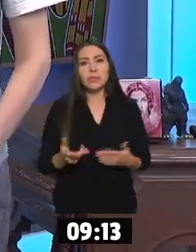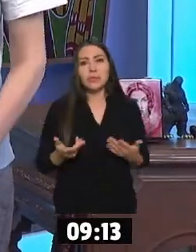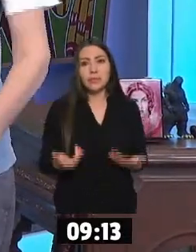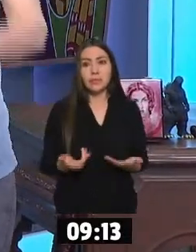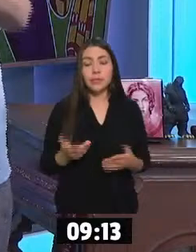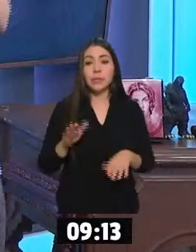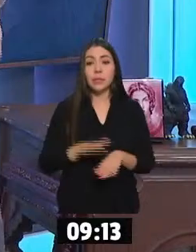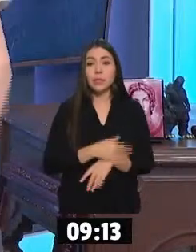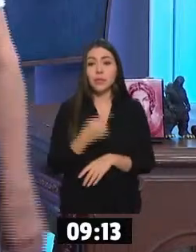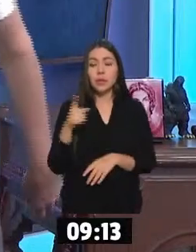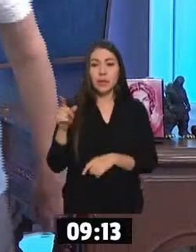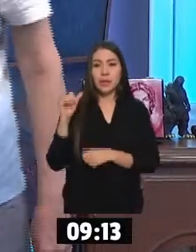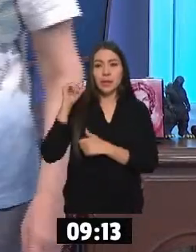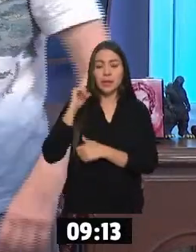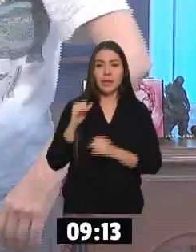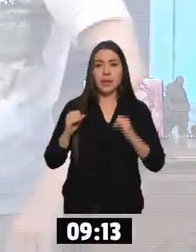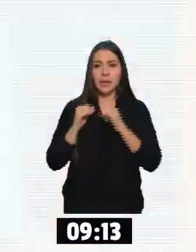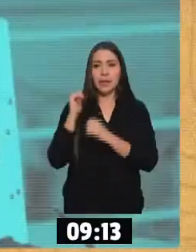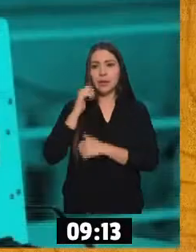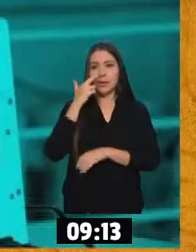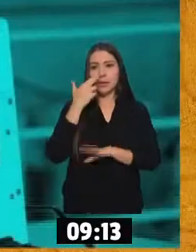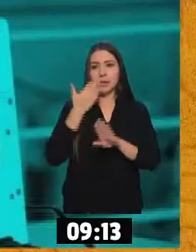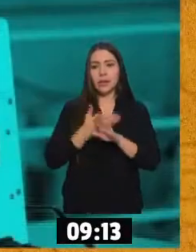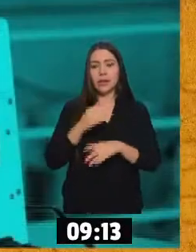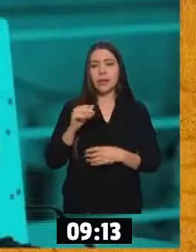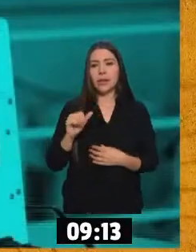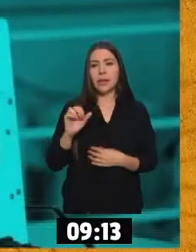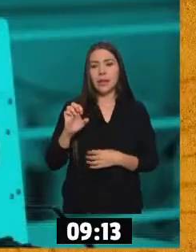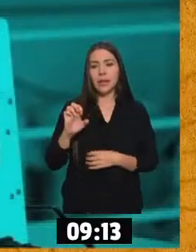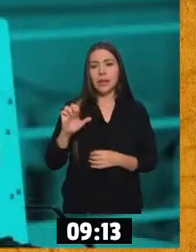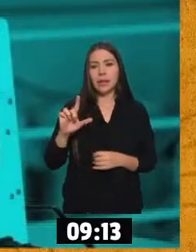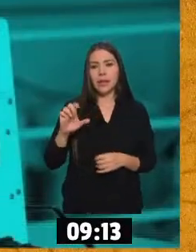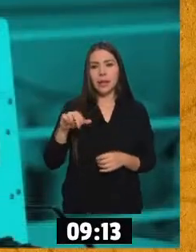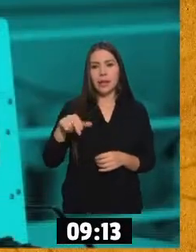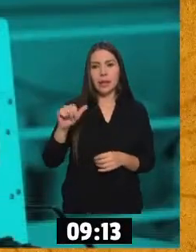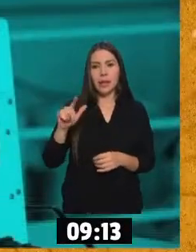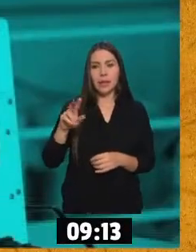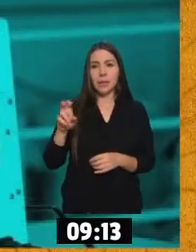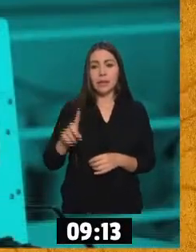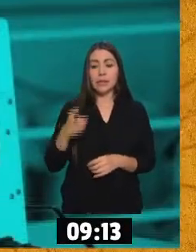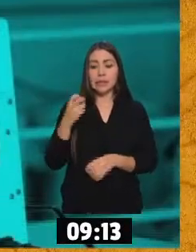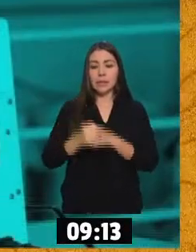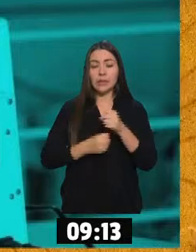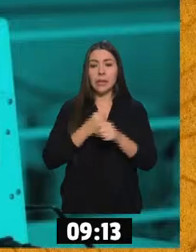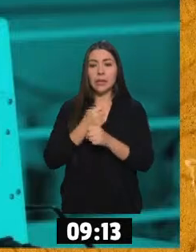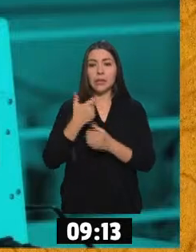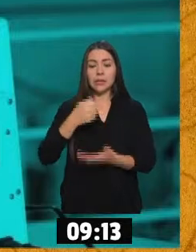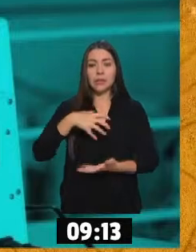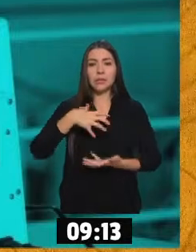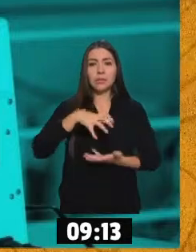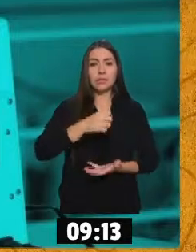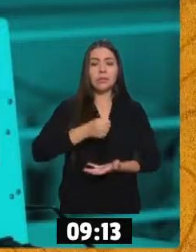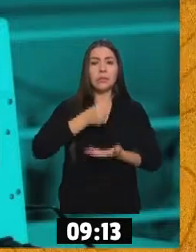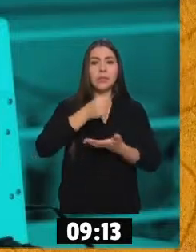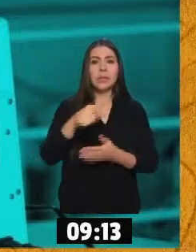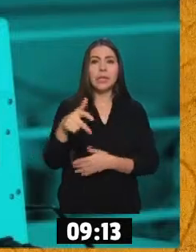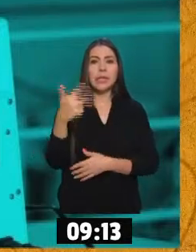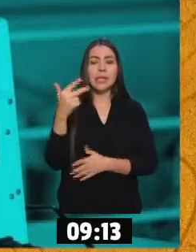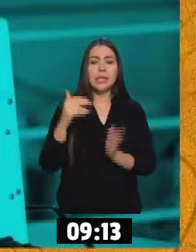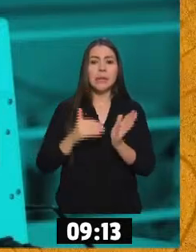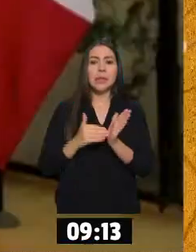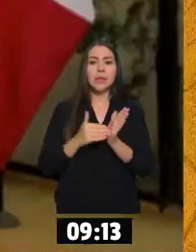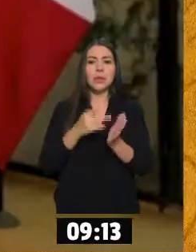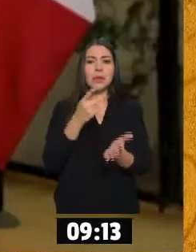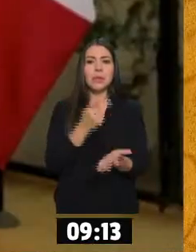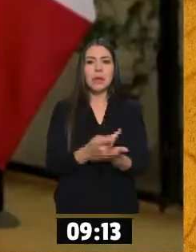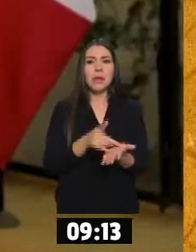que la dependencia a cargo de Elena Álvarez Buila recibió este año 13 millones de pesos de apoyos, pero ¿qué cree?